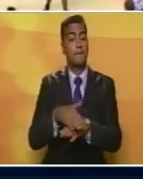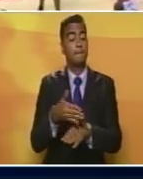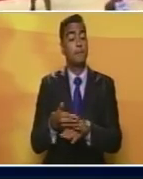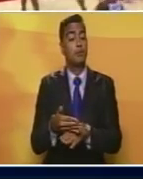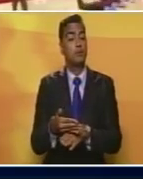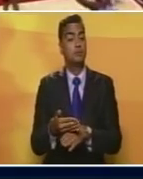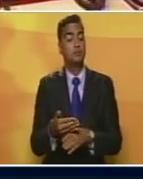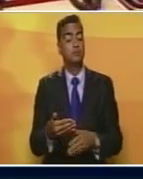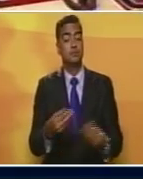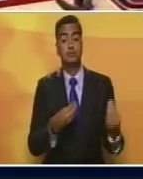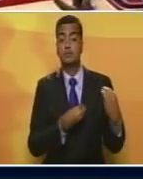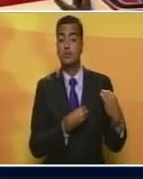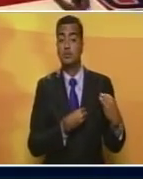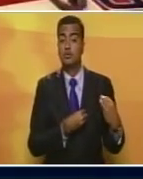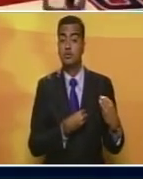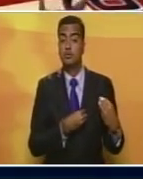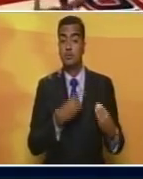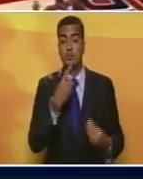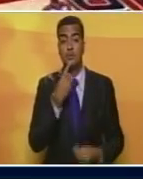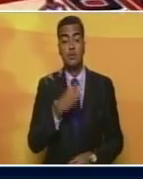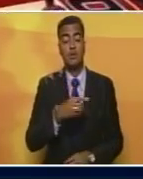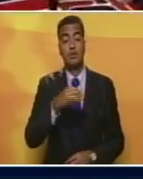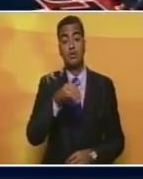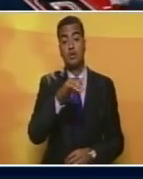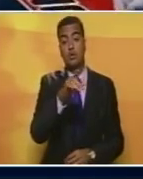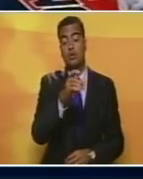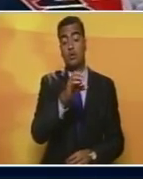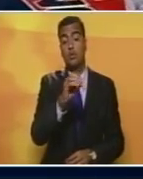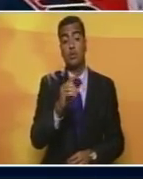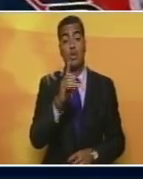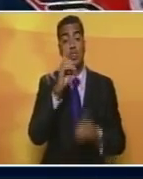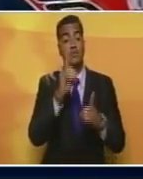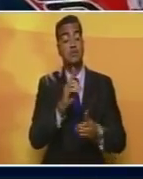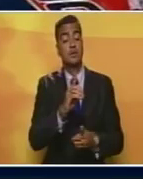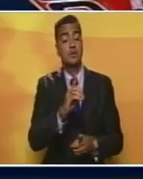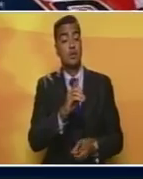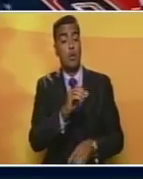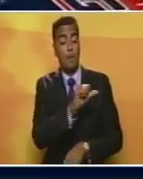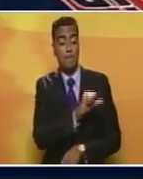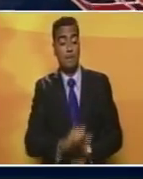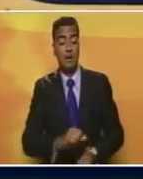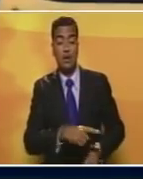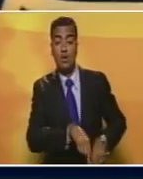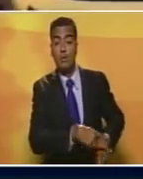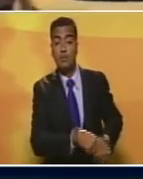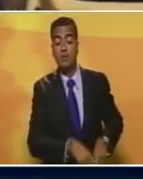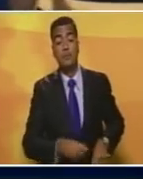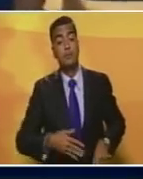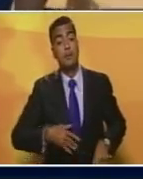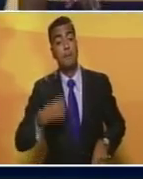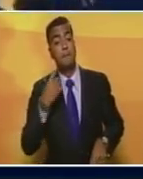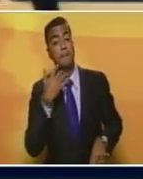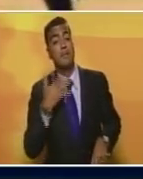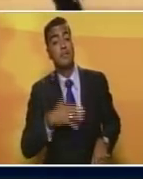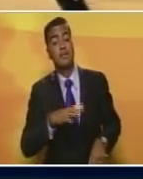esta ventaja, el conjunto carabobeño viajará a Paraguay y disputará el partido de vuelta el próximo 6 de febrero.